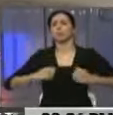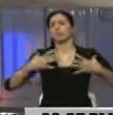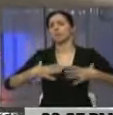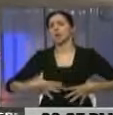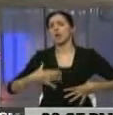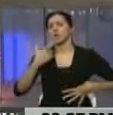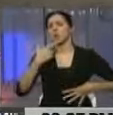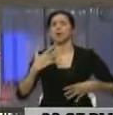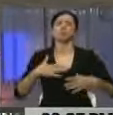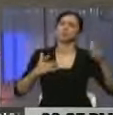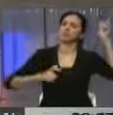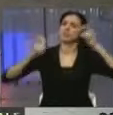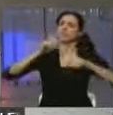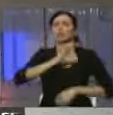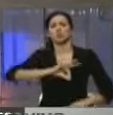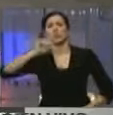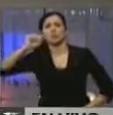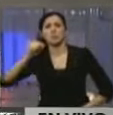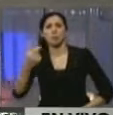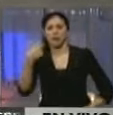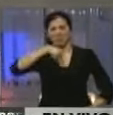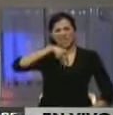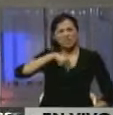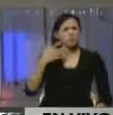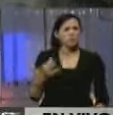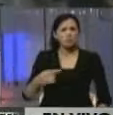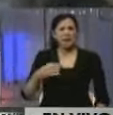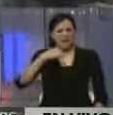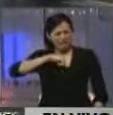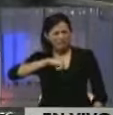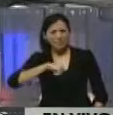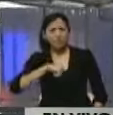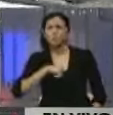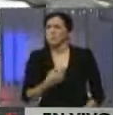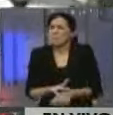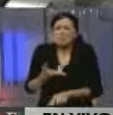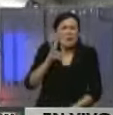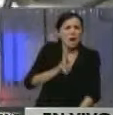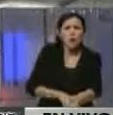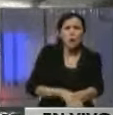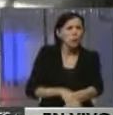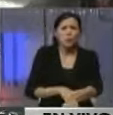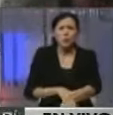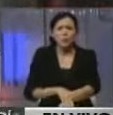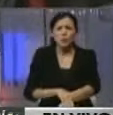y se hacen llamar socialistas, y por debajo lo que son, peor que cualquier capitalista.